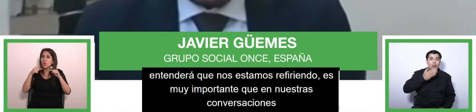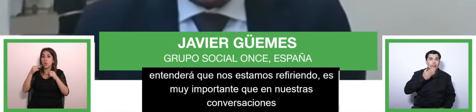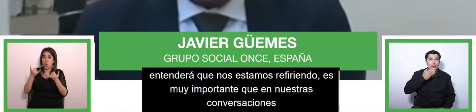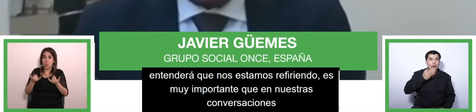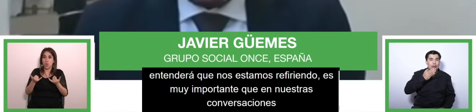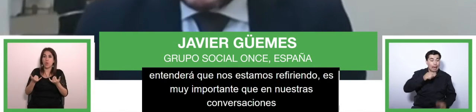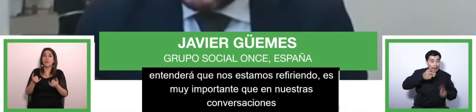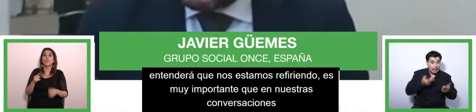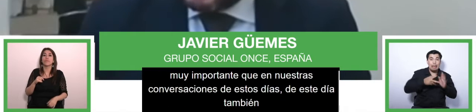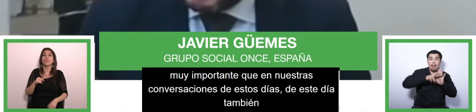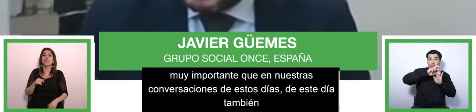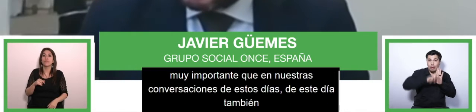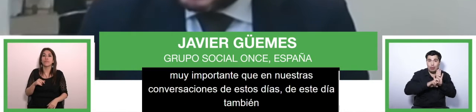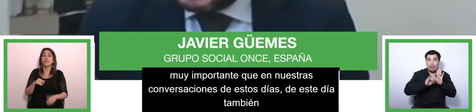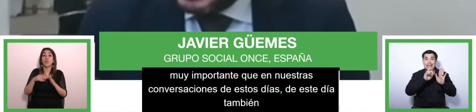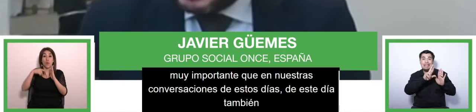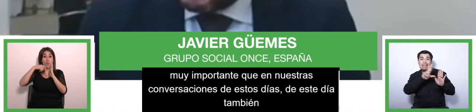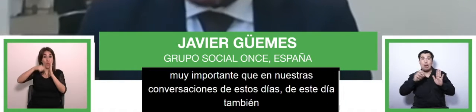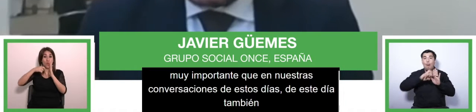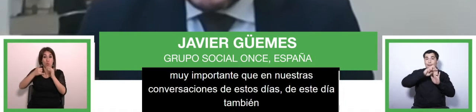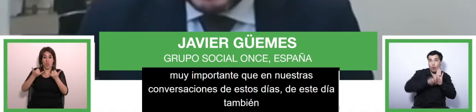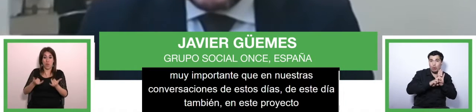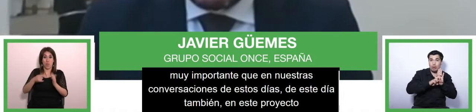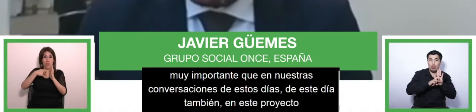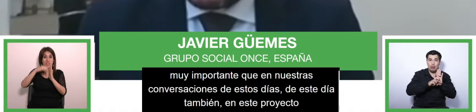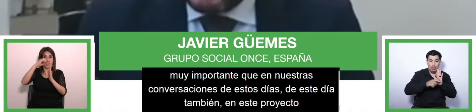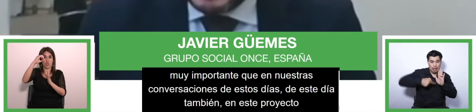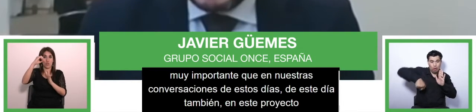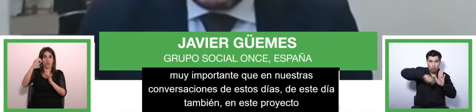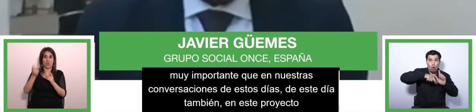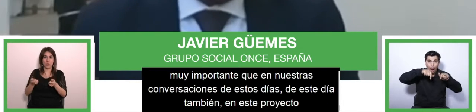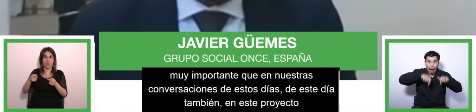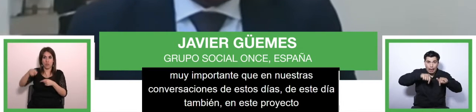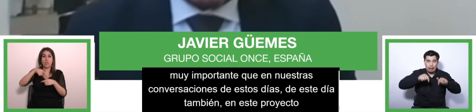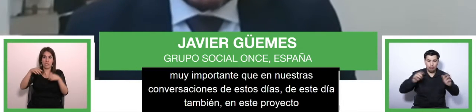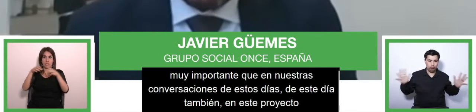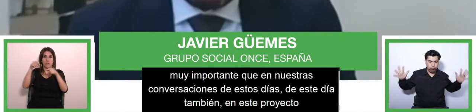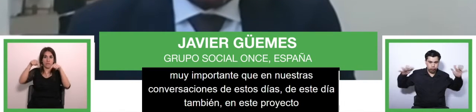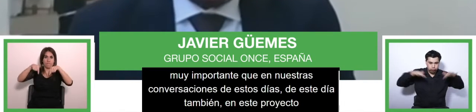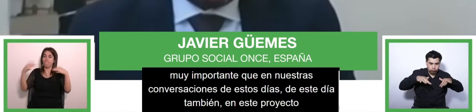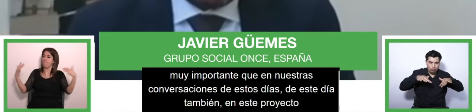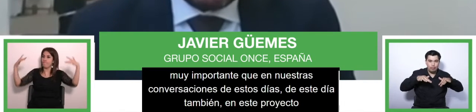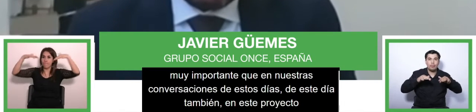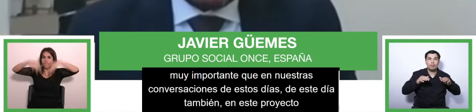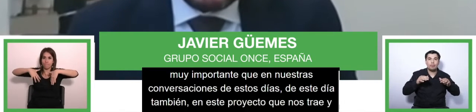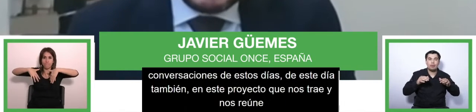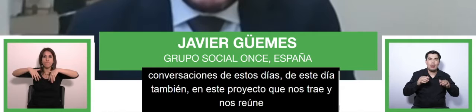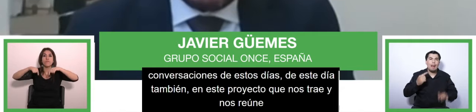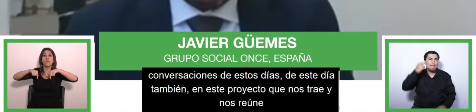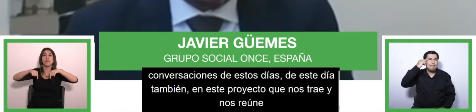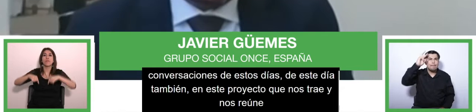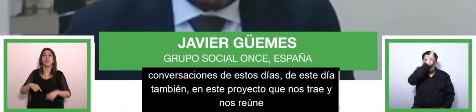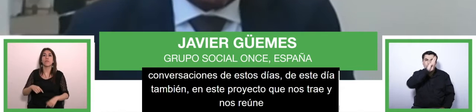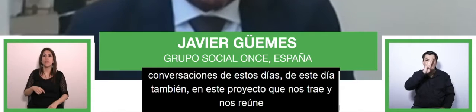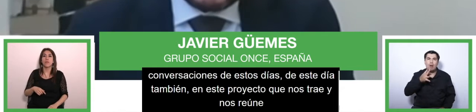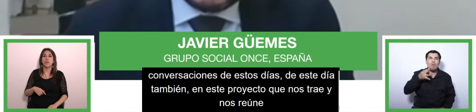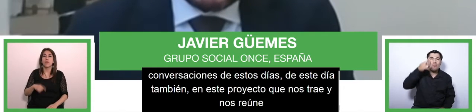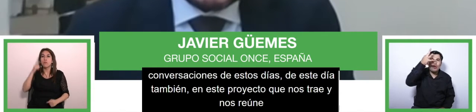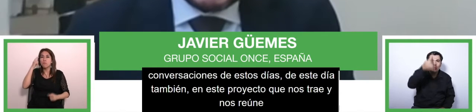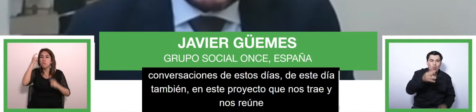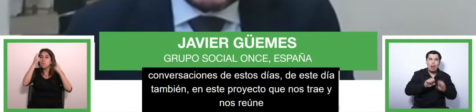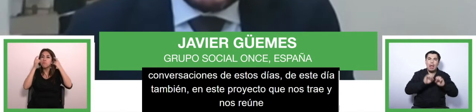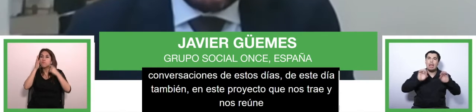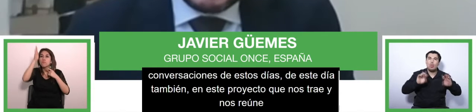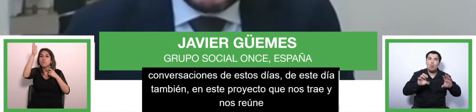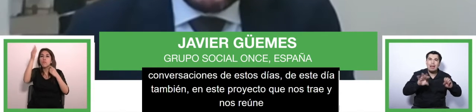en este proyecto, en el Zero Project que nos trae y nos reúne para reflexionar sobre el futuro de la educación inclusiva y las